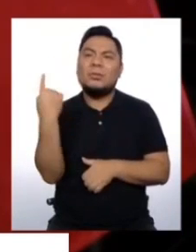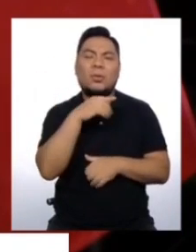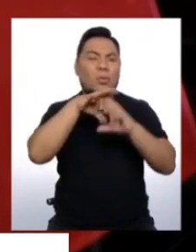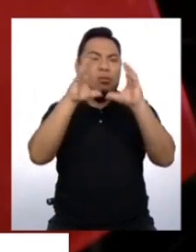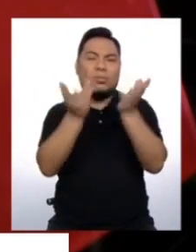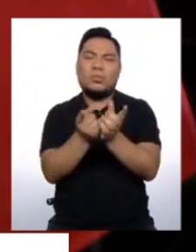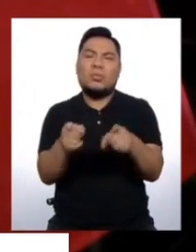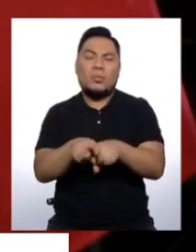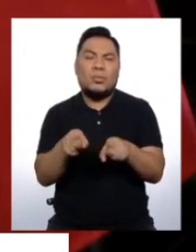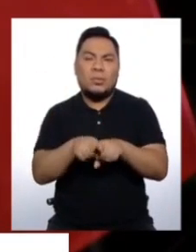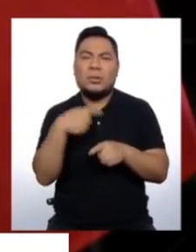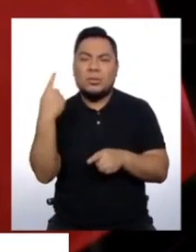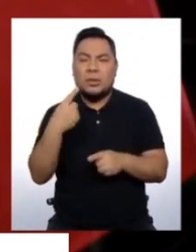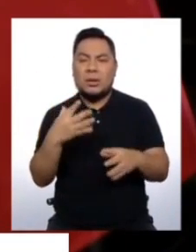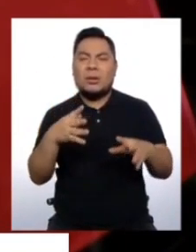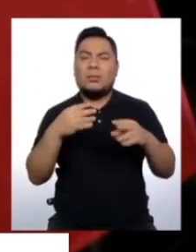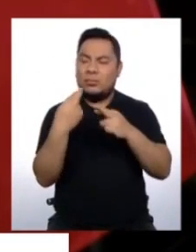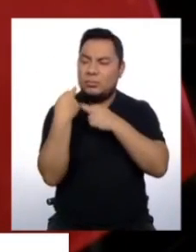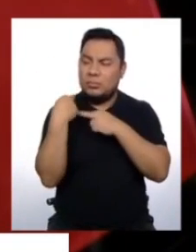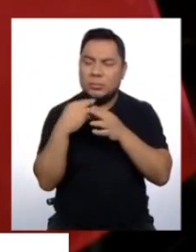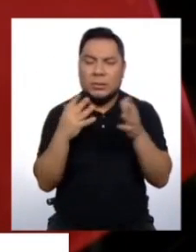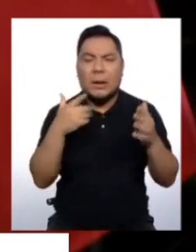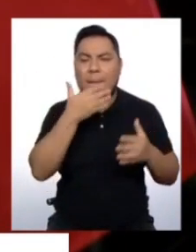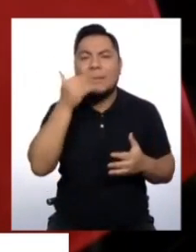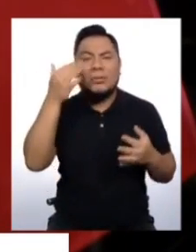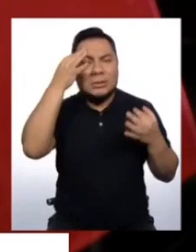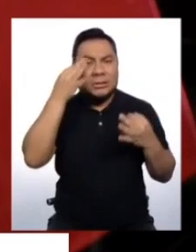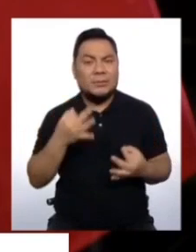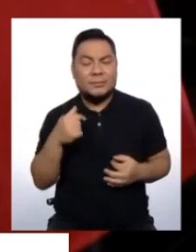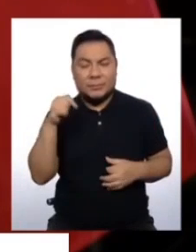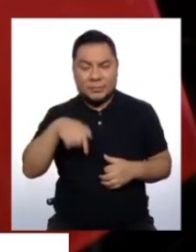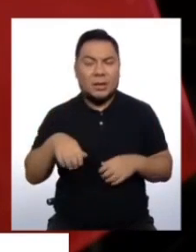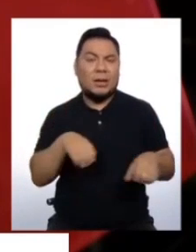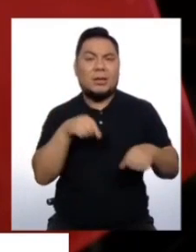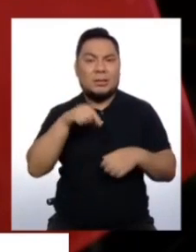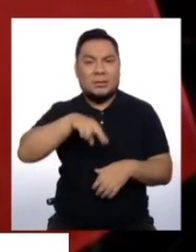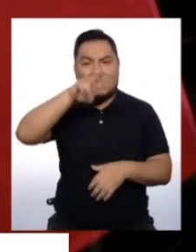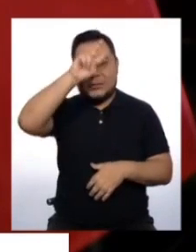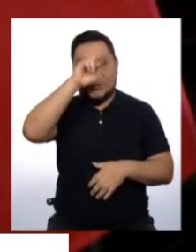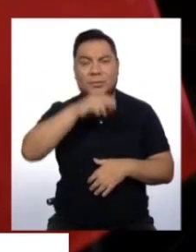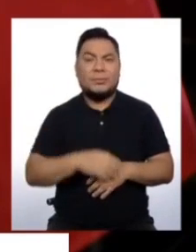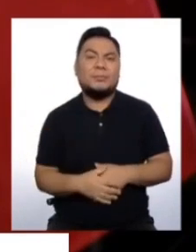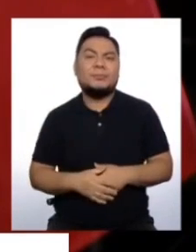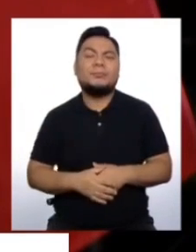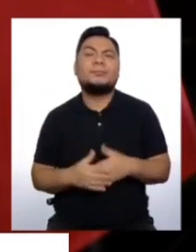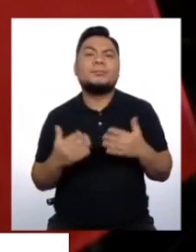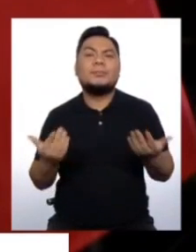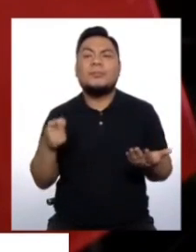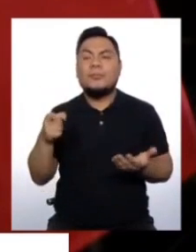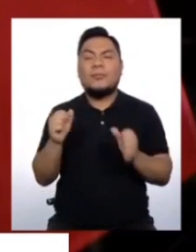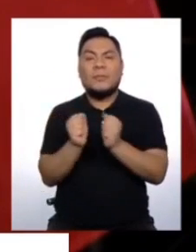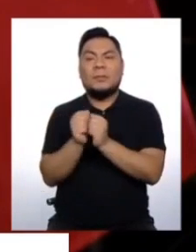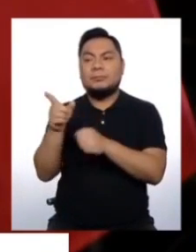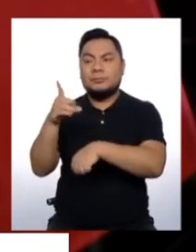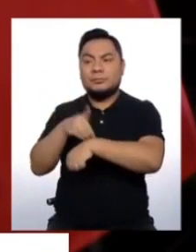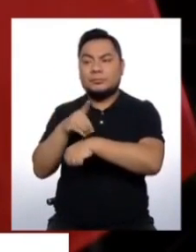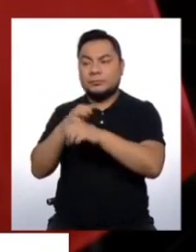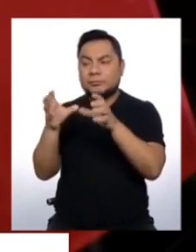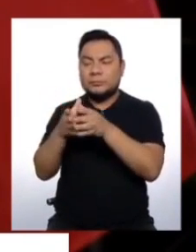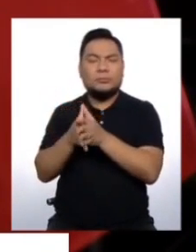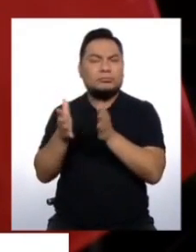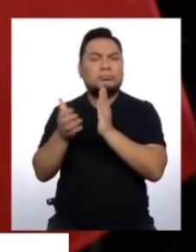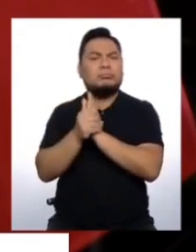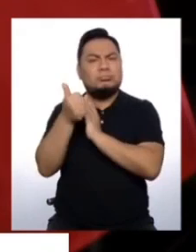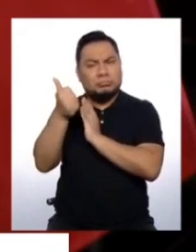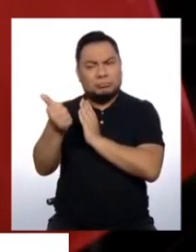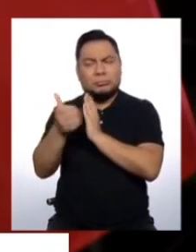responsabilidad, tomar las mejores decisiones. Y aquí lo estamos haciendo en el Perú, con médicos muy